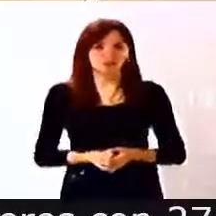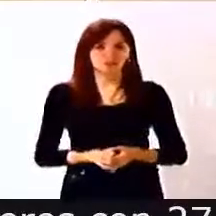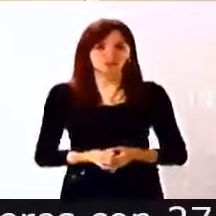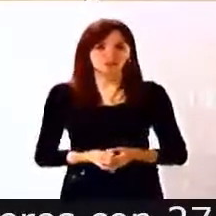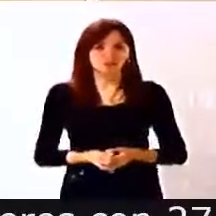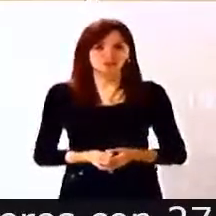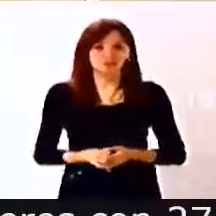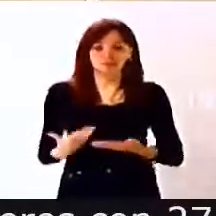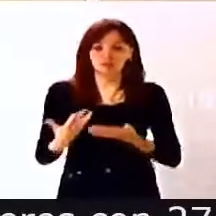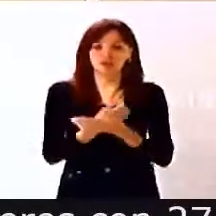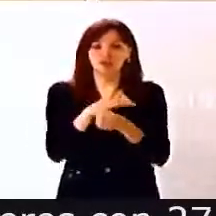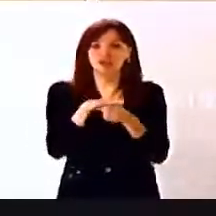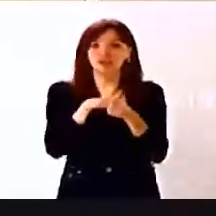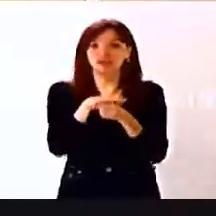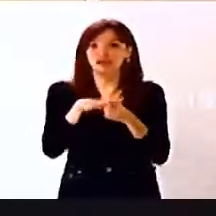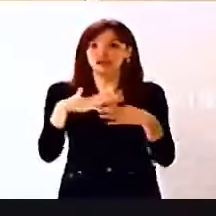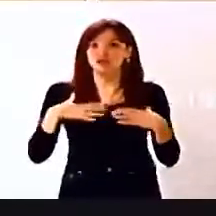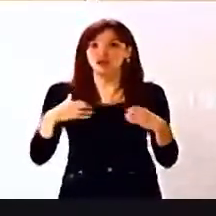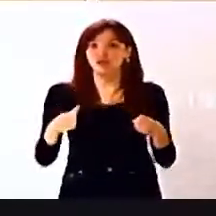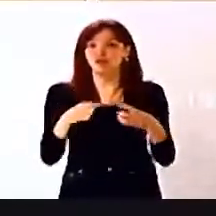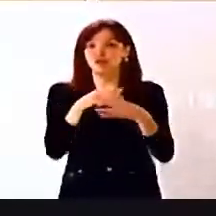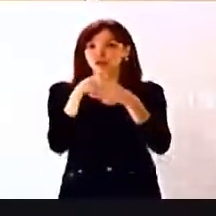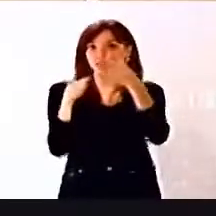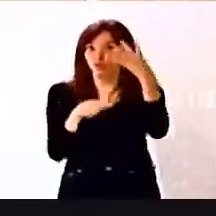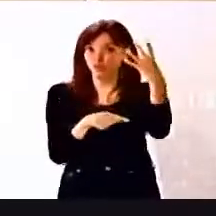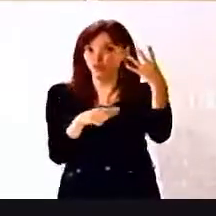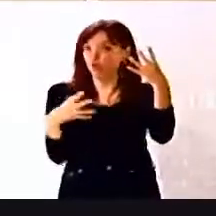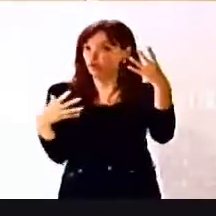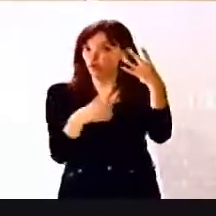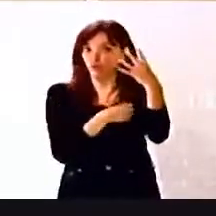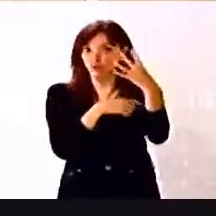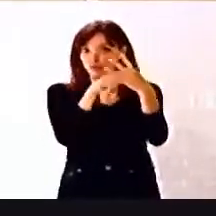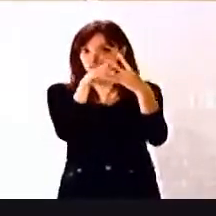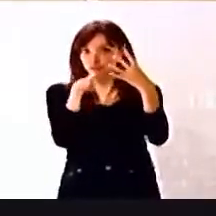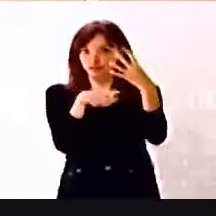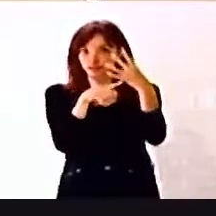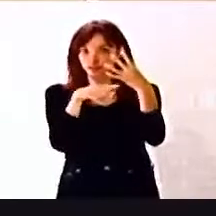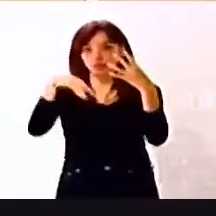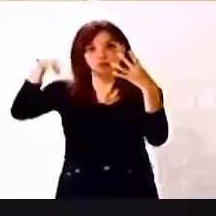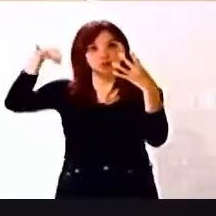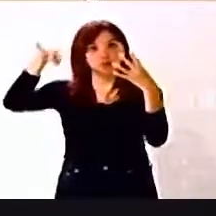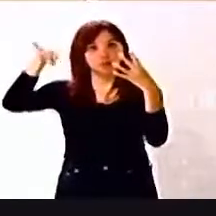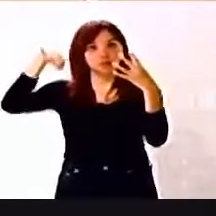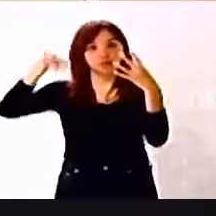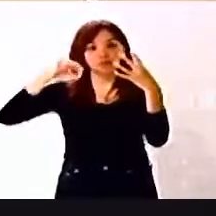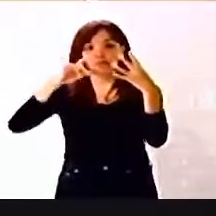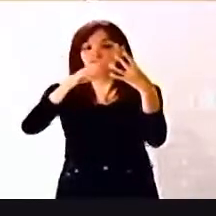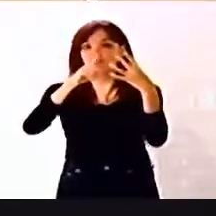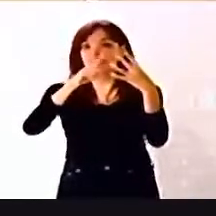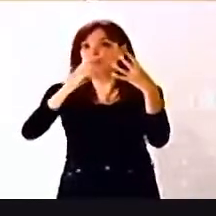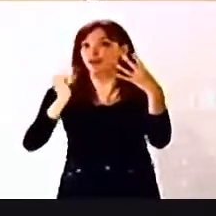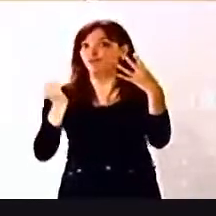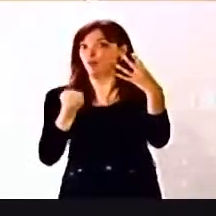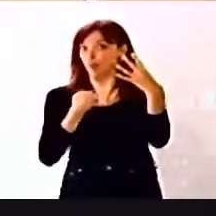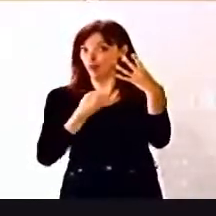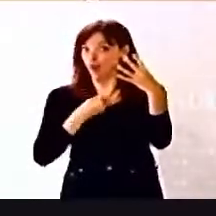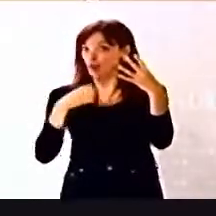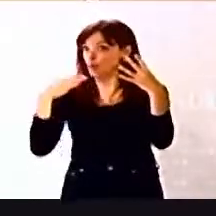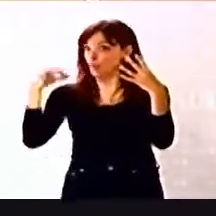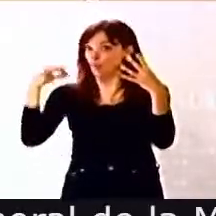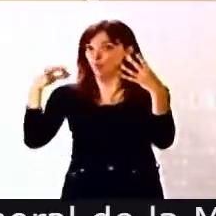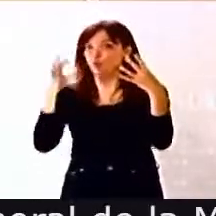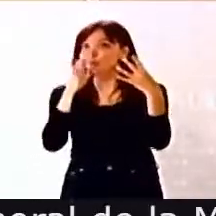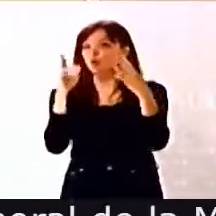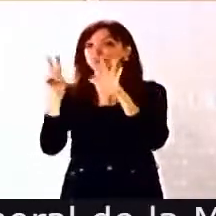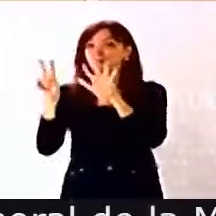En todas ellas, a excepción del área de salud de Navalmoral, que a los 7 días se